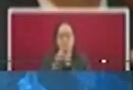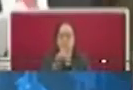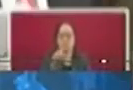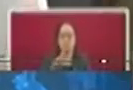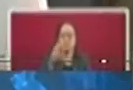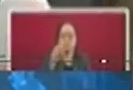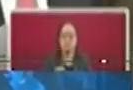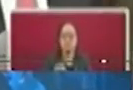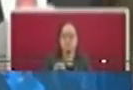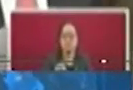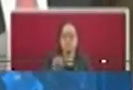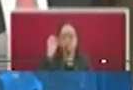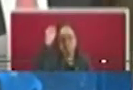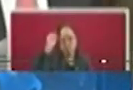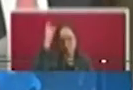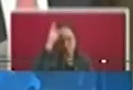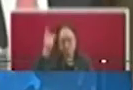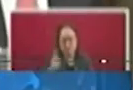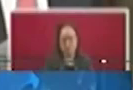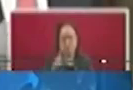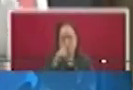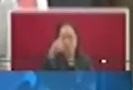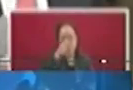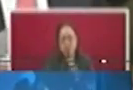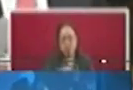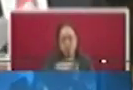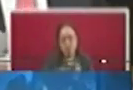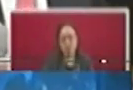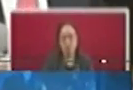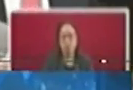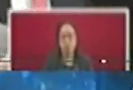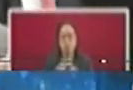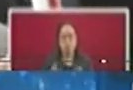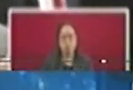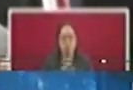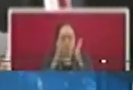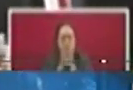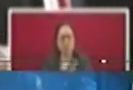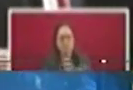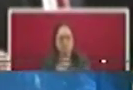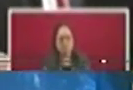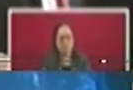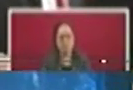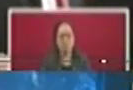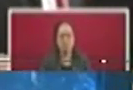tenemos por un hecho. En caso de que no haya, digamos, ninguna razón,